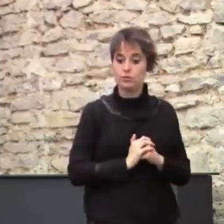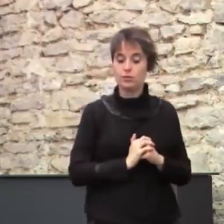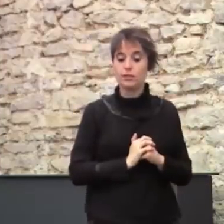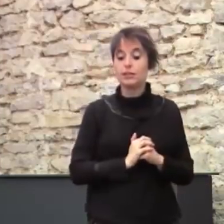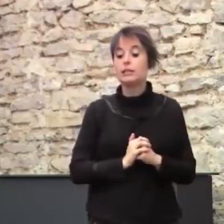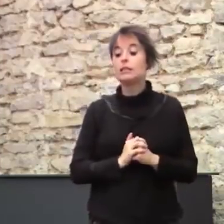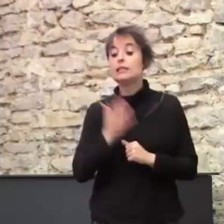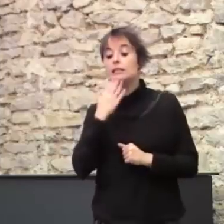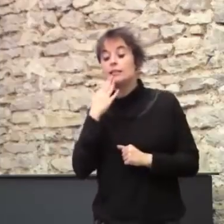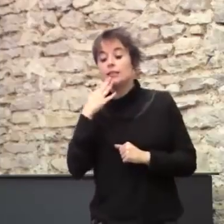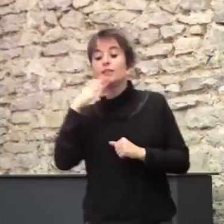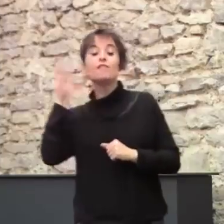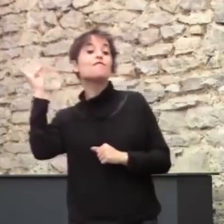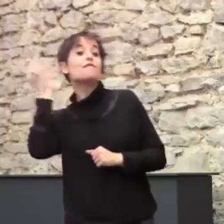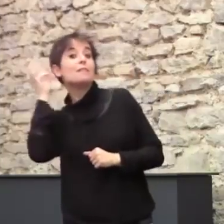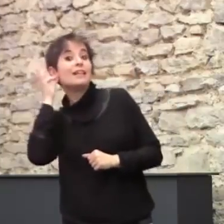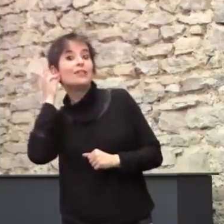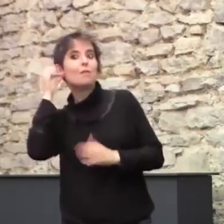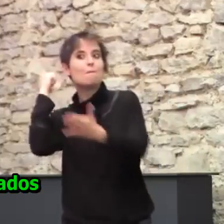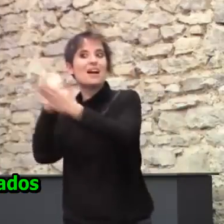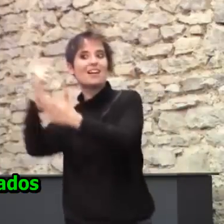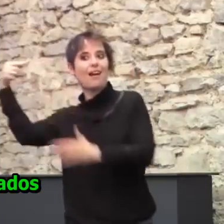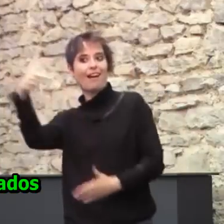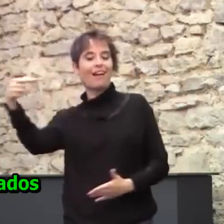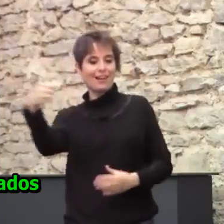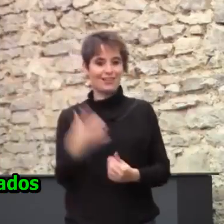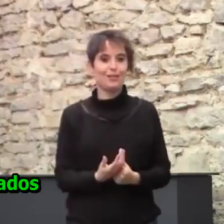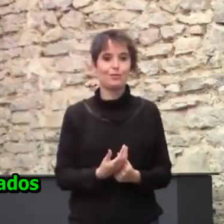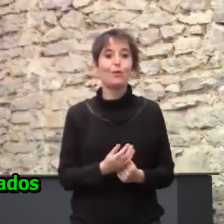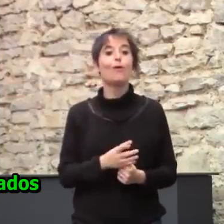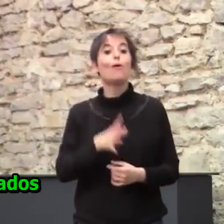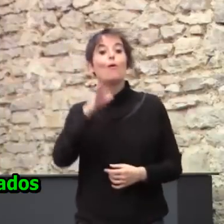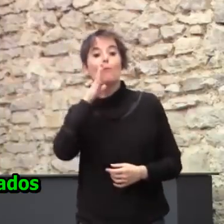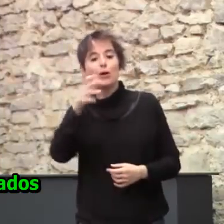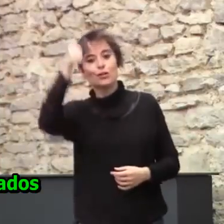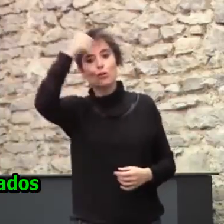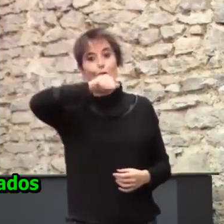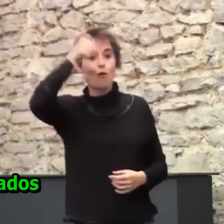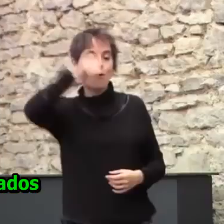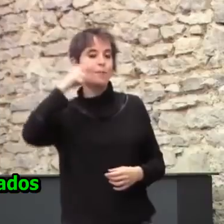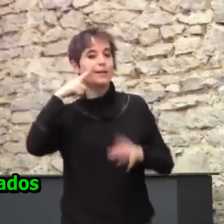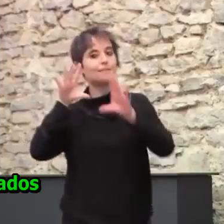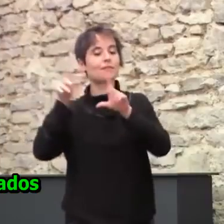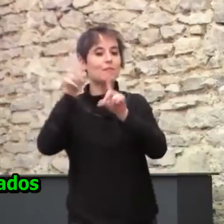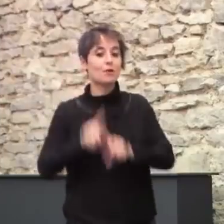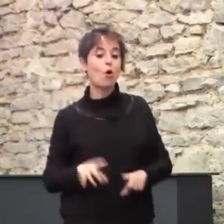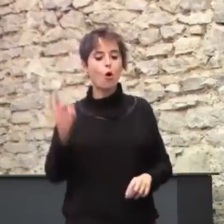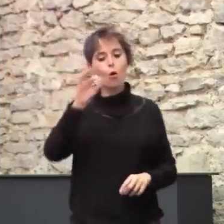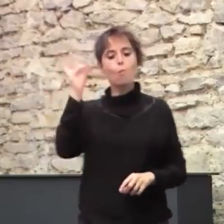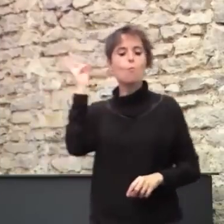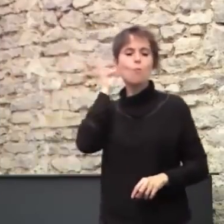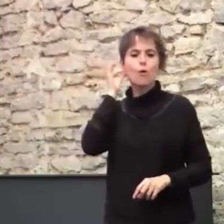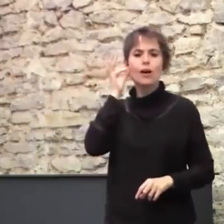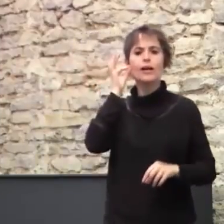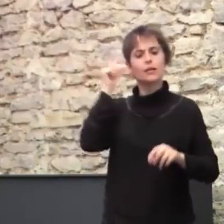cualquier atributo femenino se considera negativo, ¿no? Entonces, por eso los hombres afeminados o las mujeres masculinas